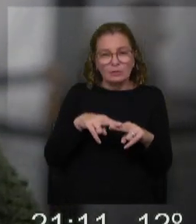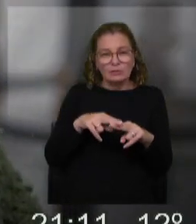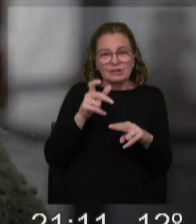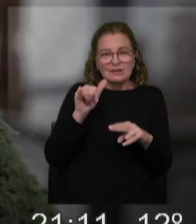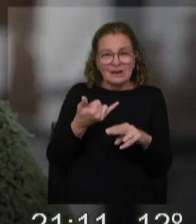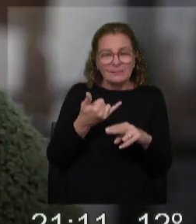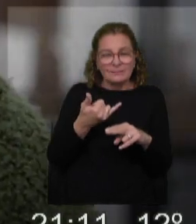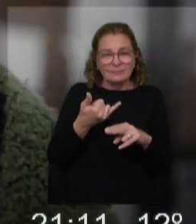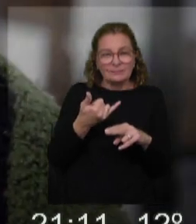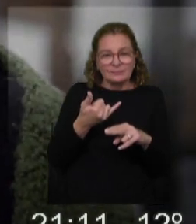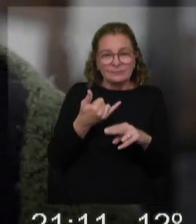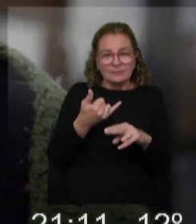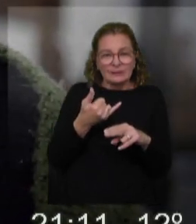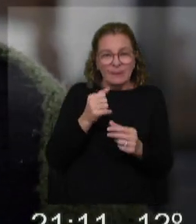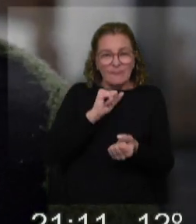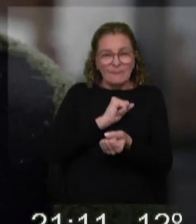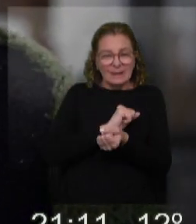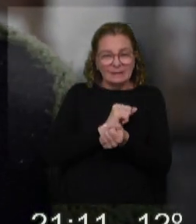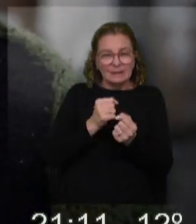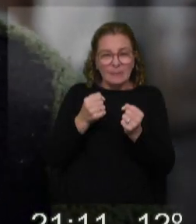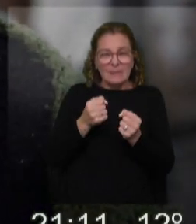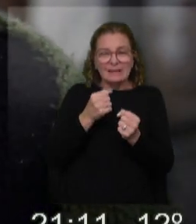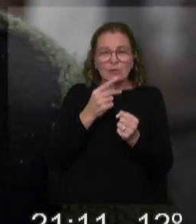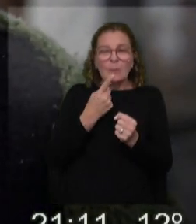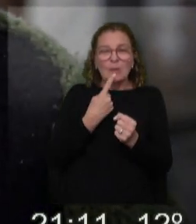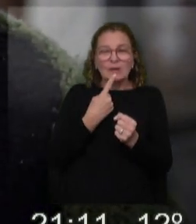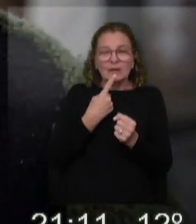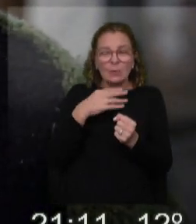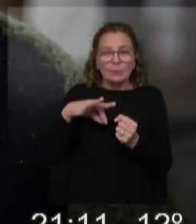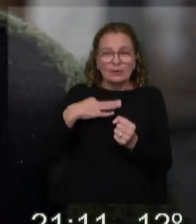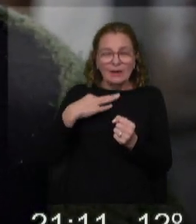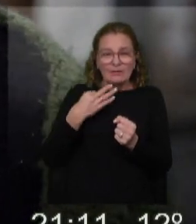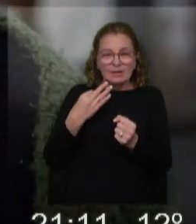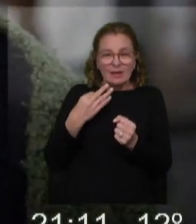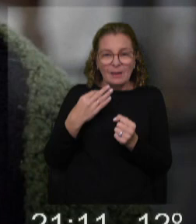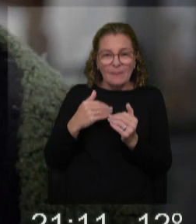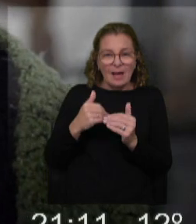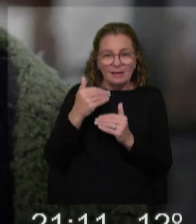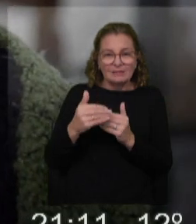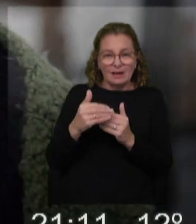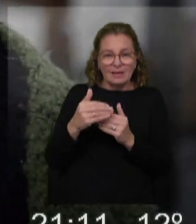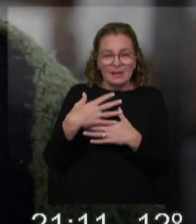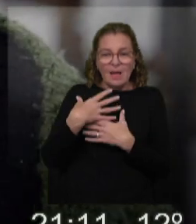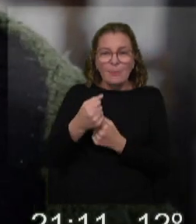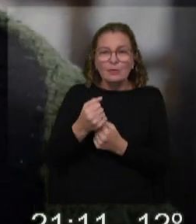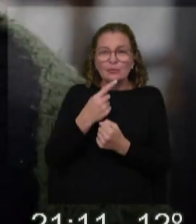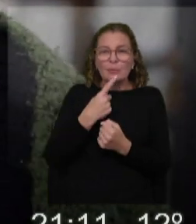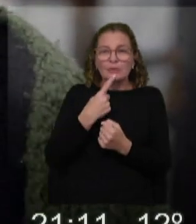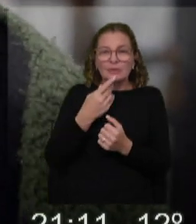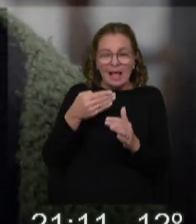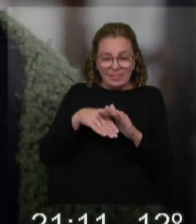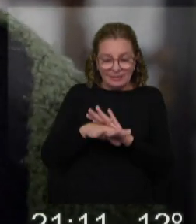ya y que fueron presos políticos y que tenían una vida más allá de la militancia, que